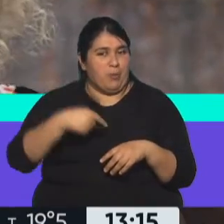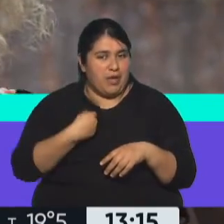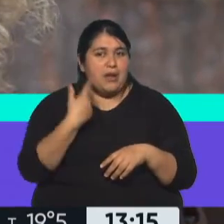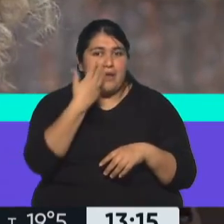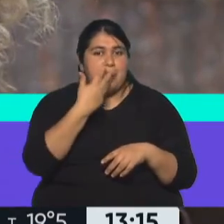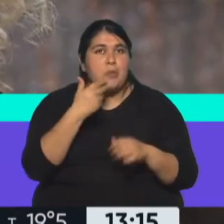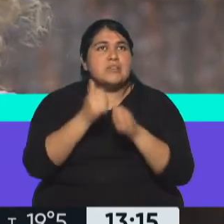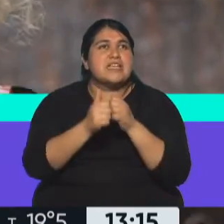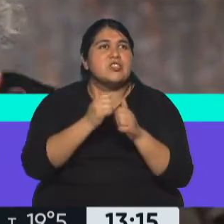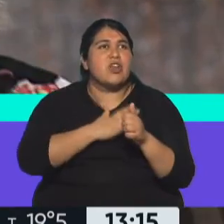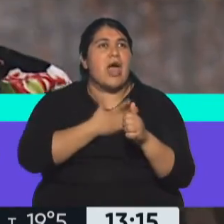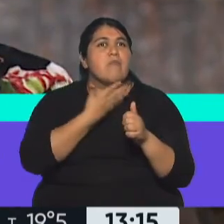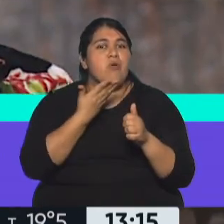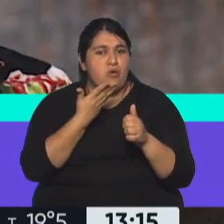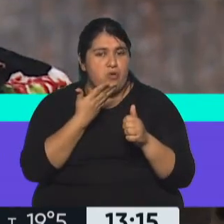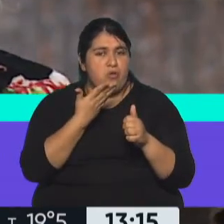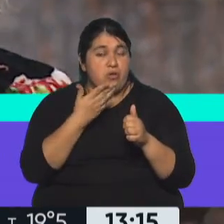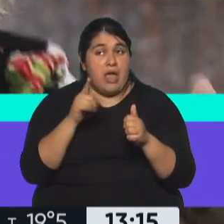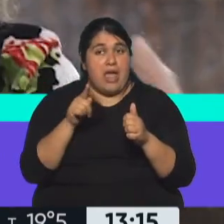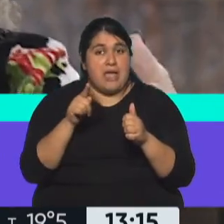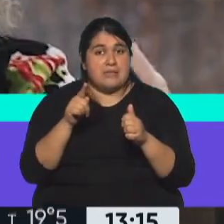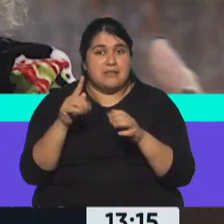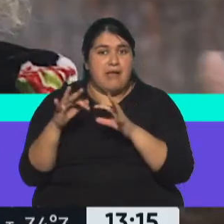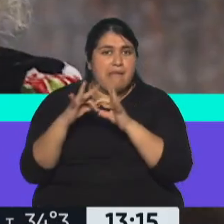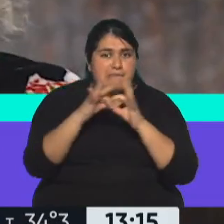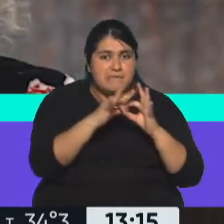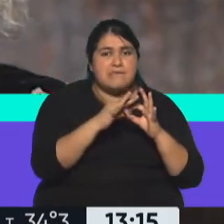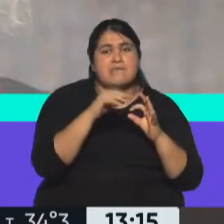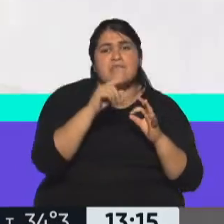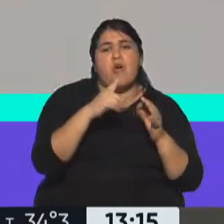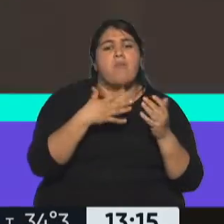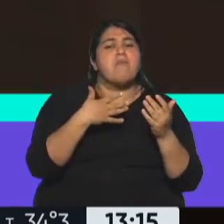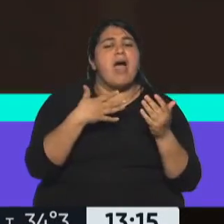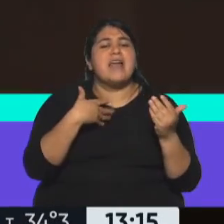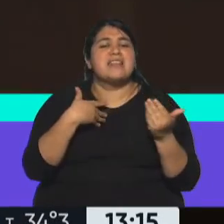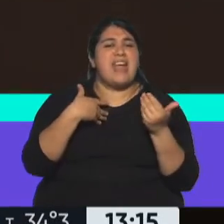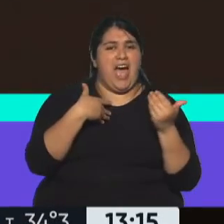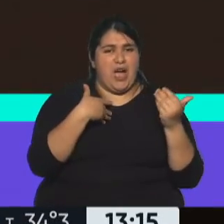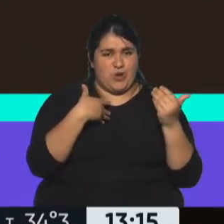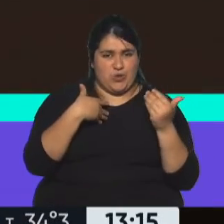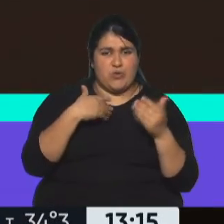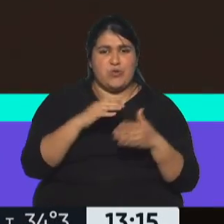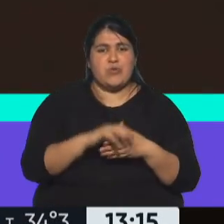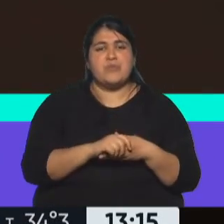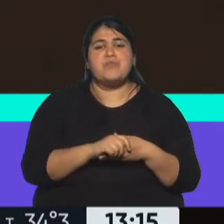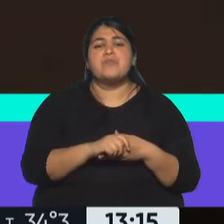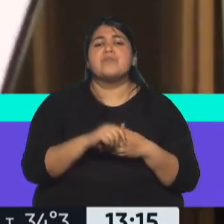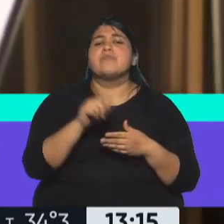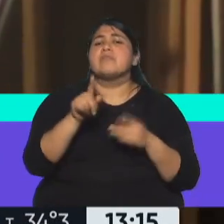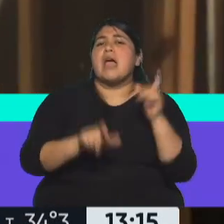de esta historia de amor, que un poco está reflejada toda en el tango Grisel. ¿Qué te gustaría que se lleve la